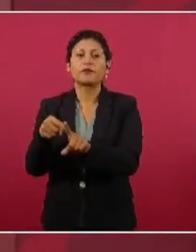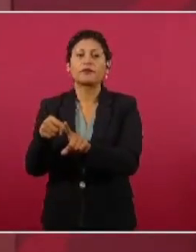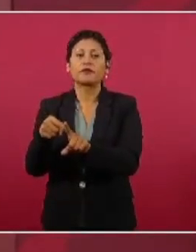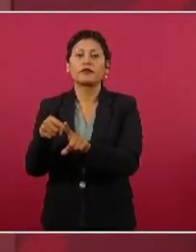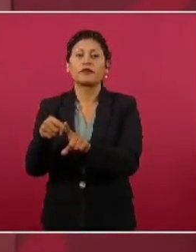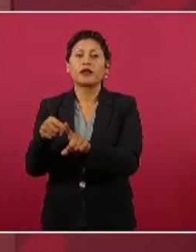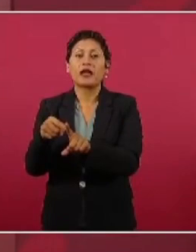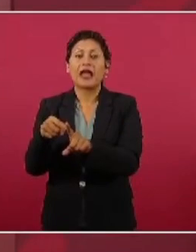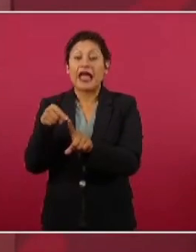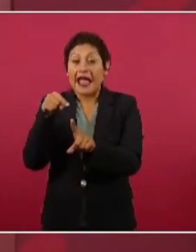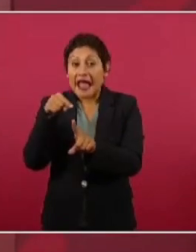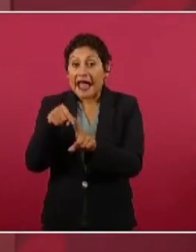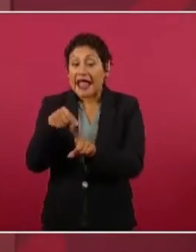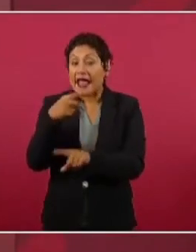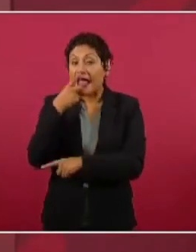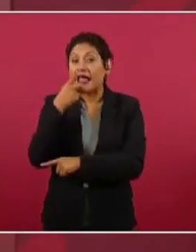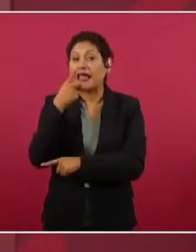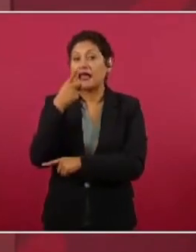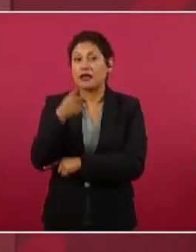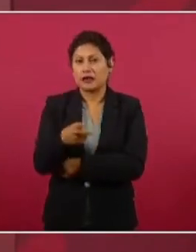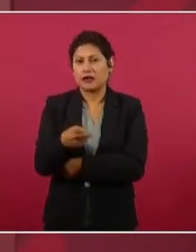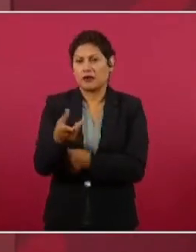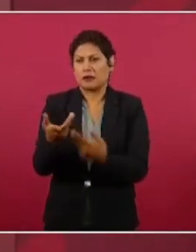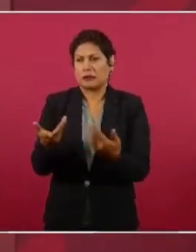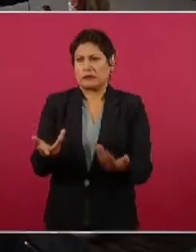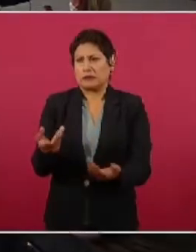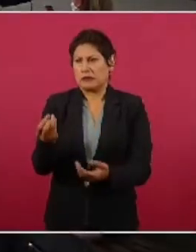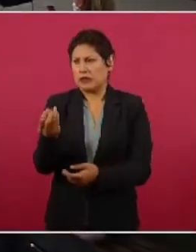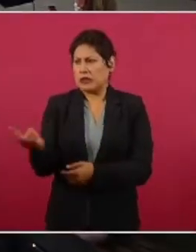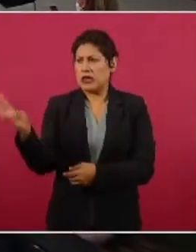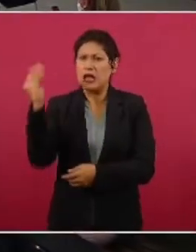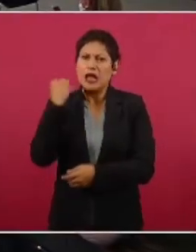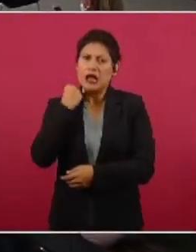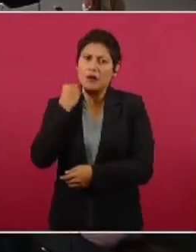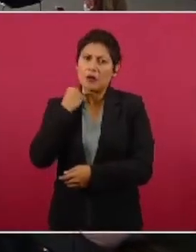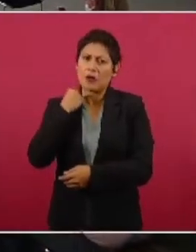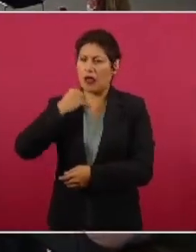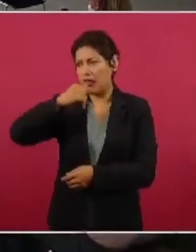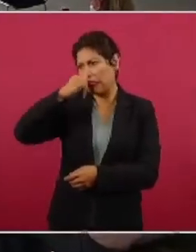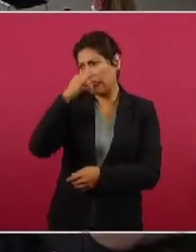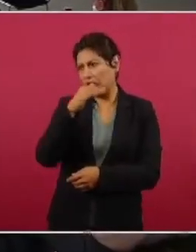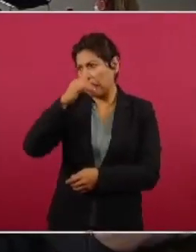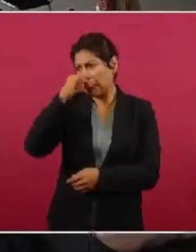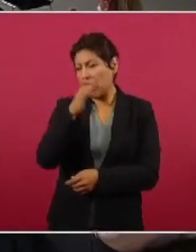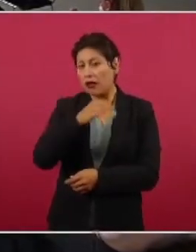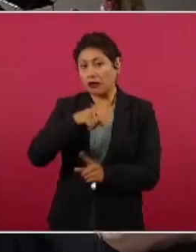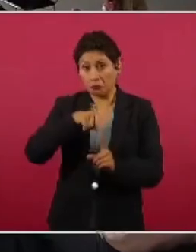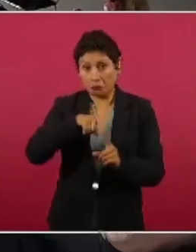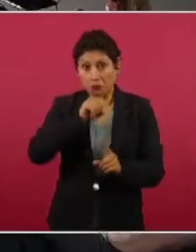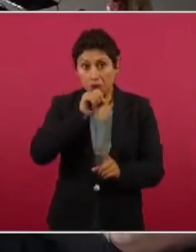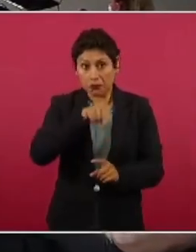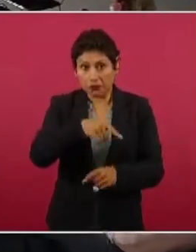prepotencia de los abogados, de insultos y todo, y se portaron